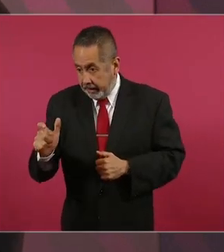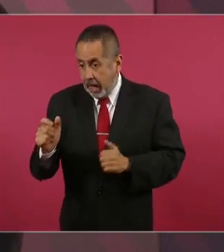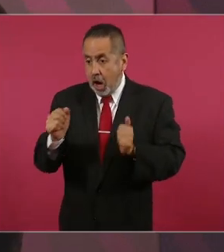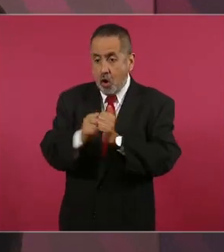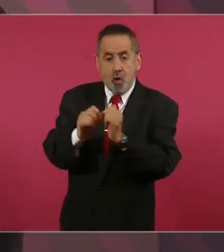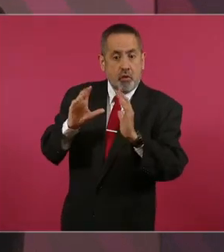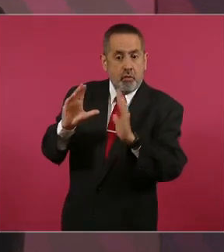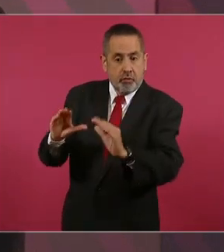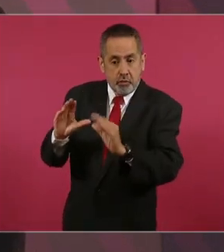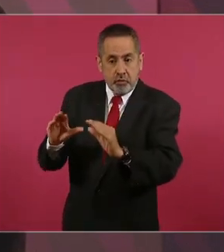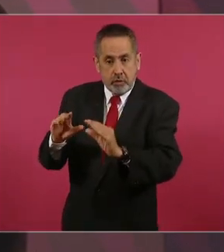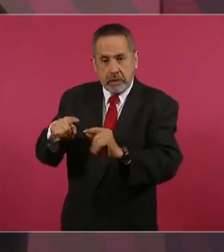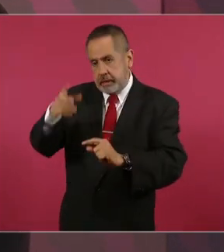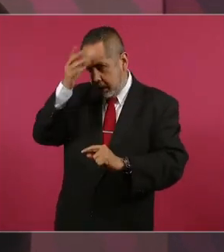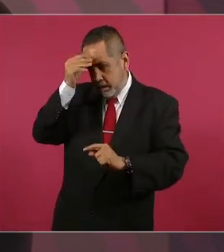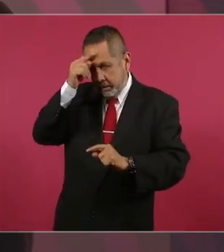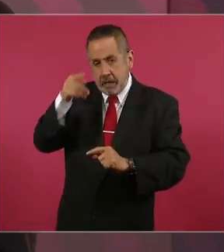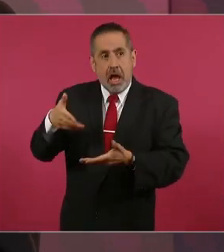ya tenemos